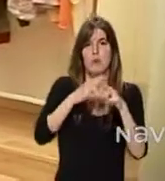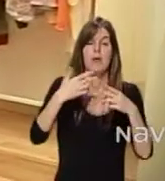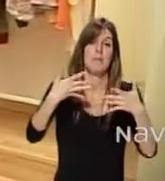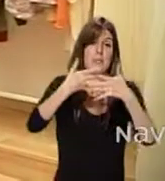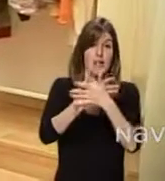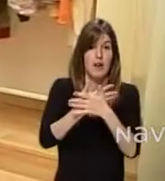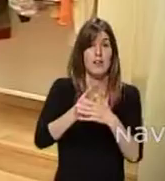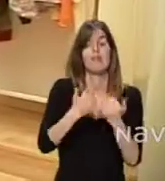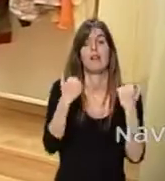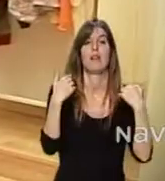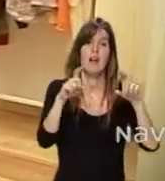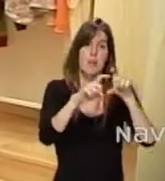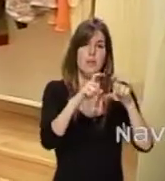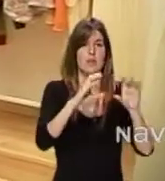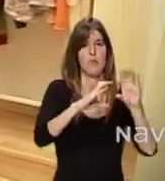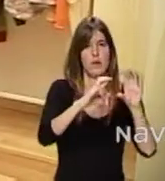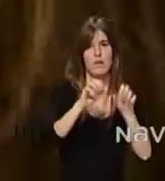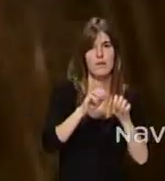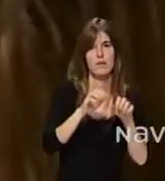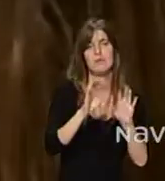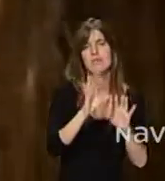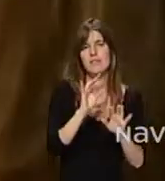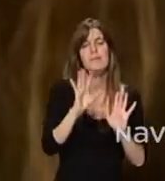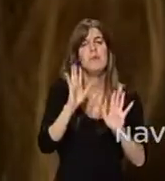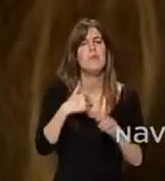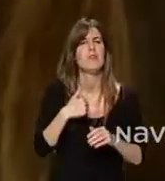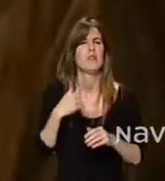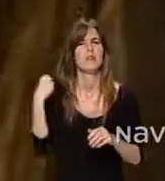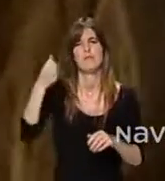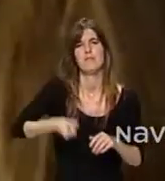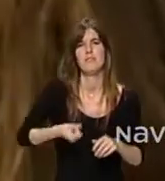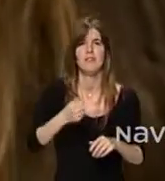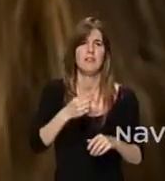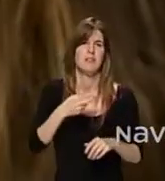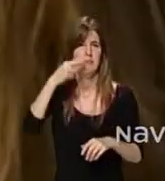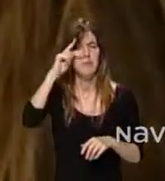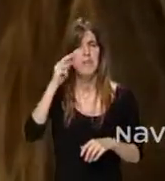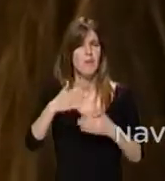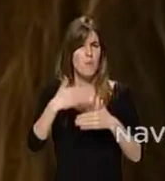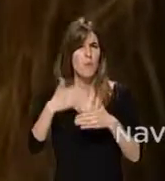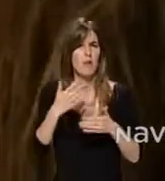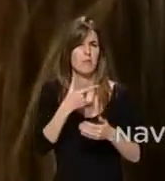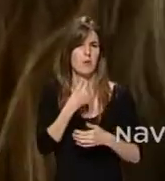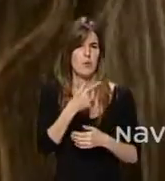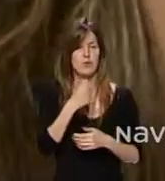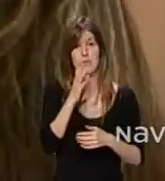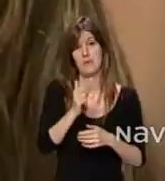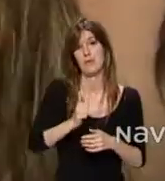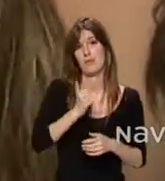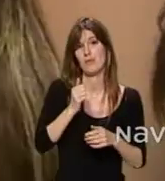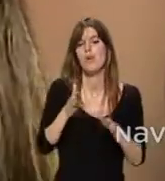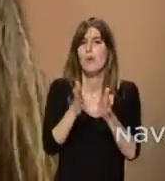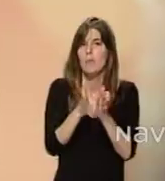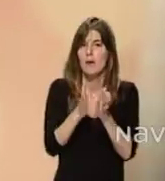parte de comunicación para empresas. Entonces fue unir un poco esa parte, ese gusto y esa afición por la moda con la comunicación y con que Laura también